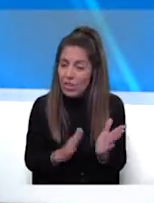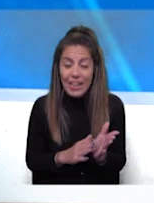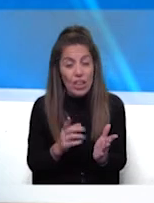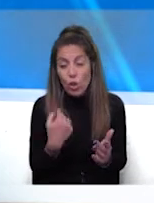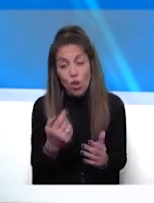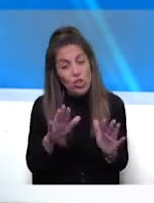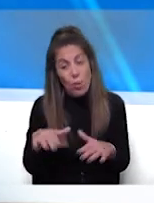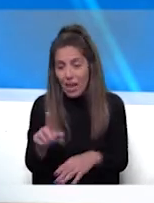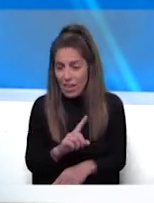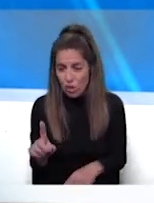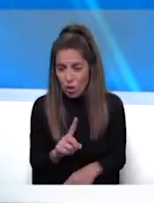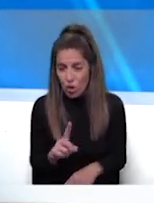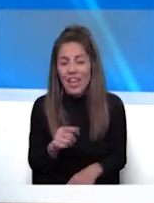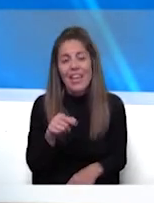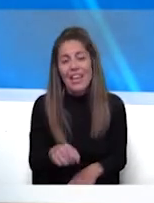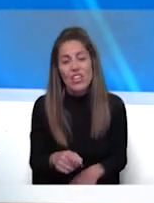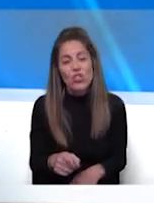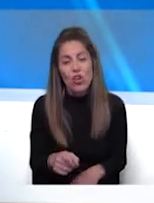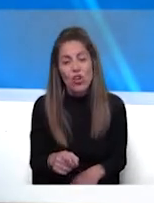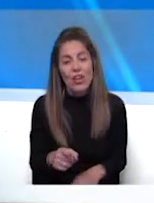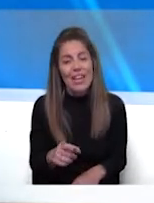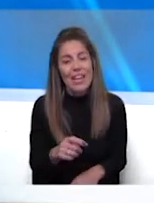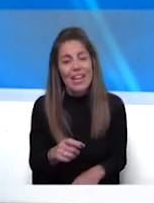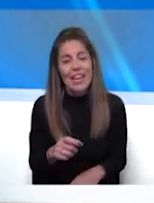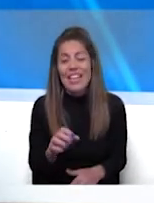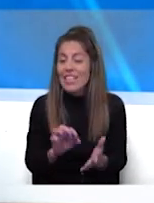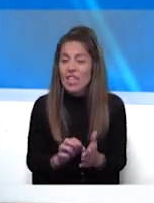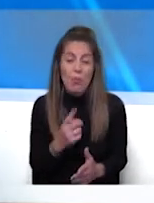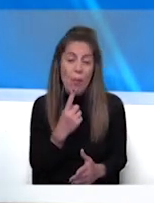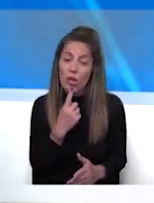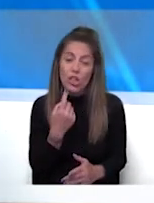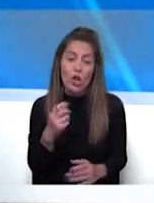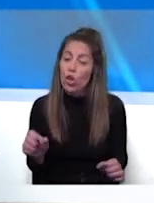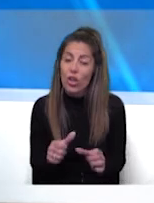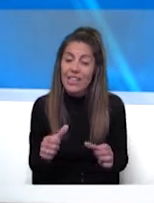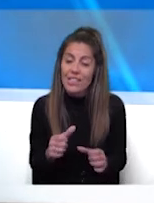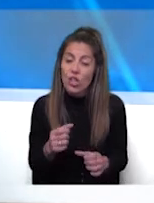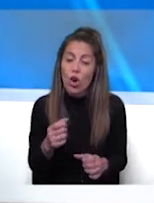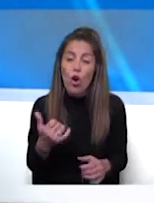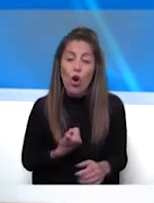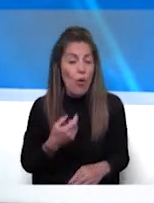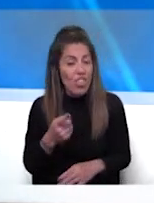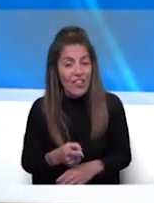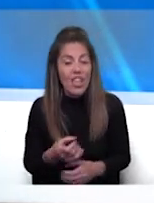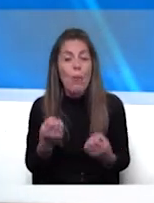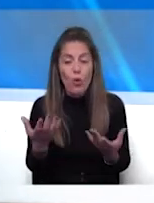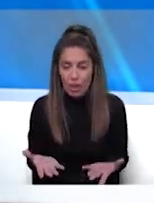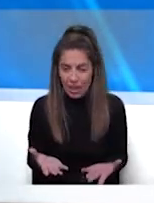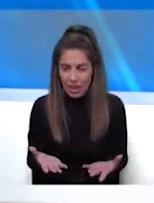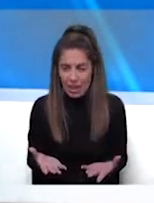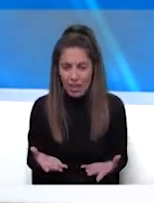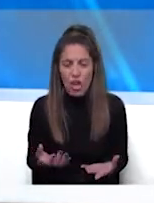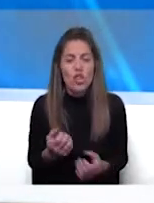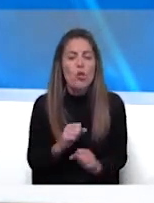iguales. Uh-huh. Y me parece que eso el sistema político no lo está tomando con la fuerza que debería. ¿Por qué? Porque yo